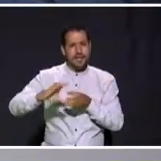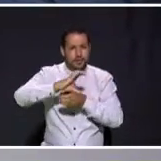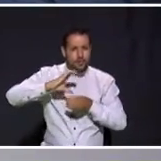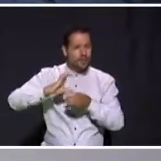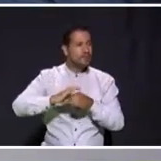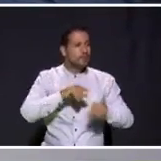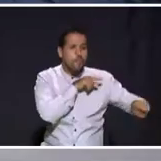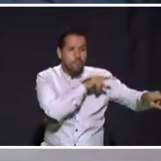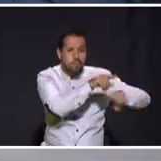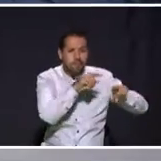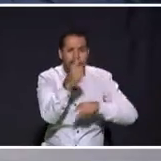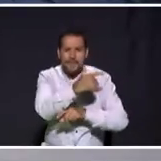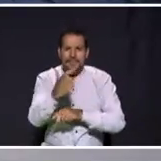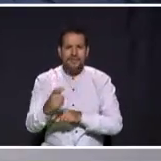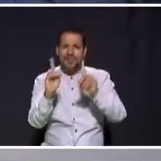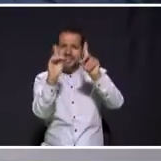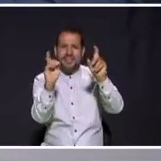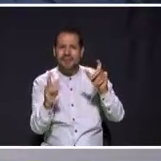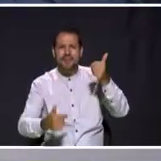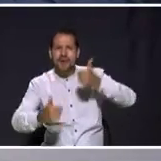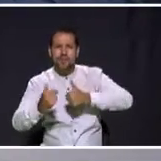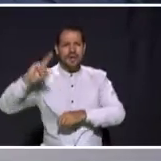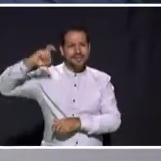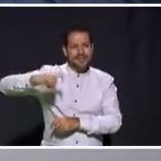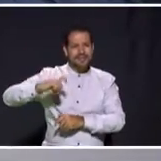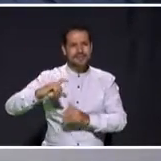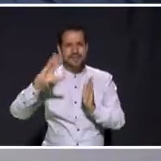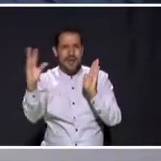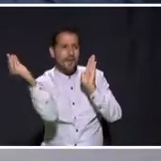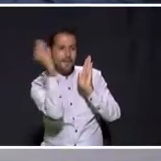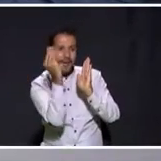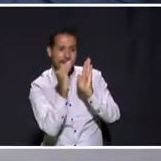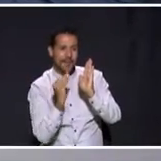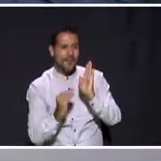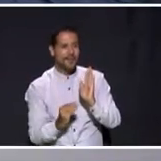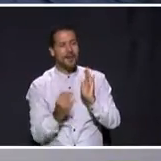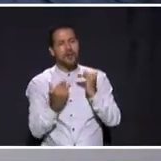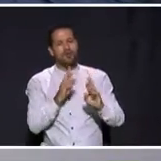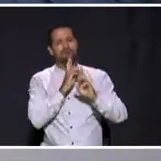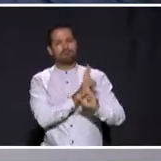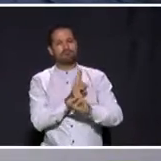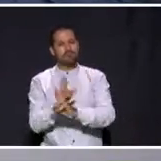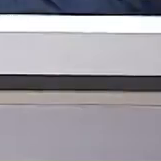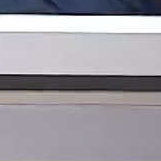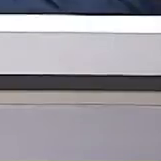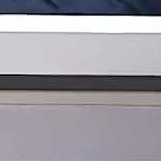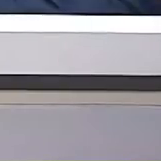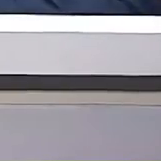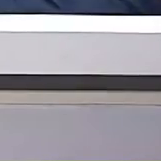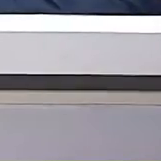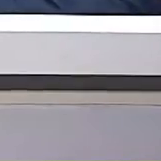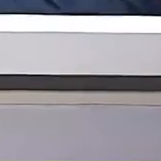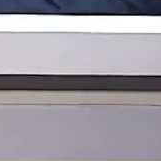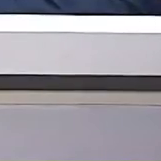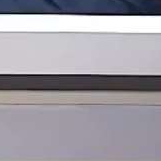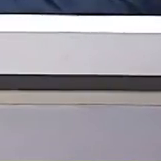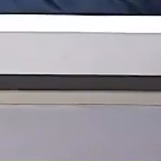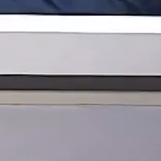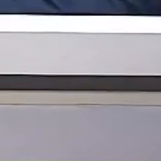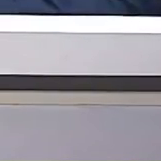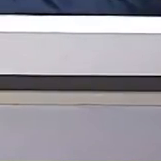priorizaron a algunos de los temas que esta noche responderán los candidatos tenemos lengua de señas también hay a disposición de la